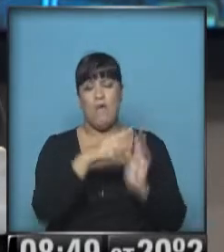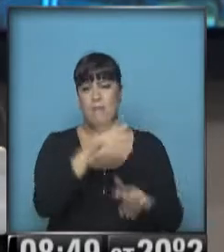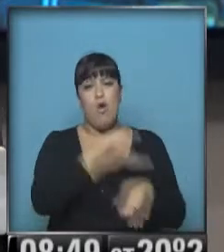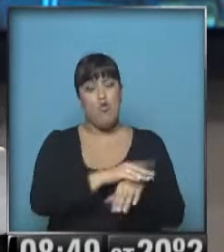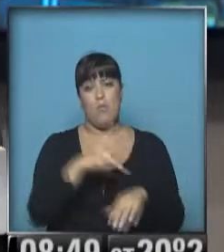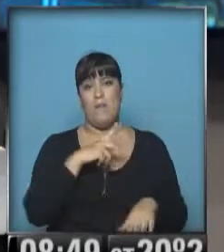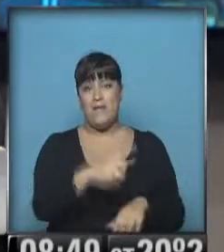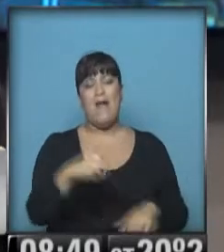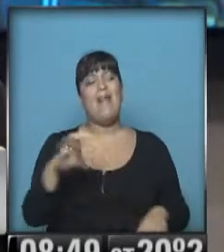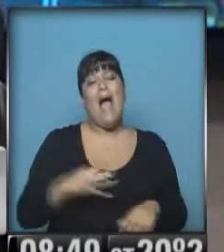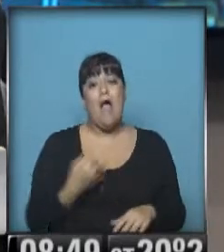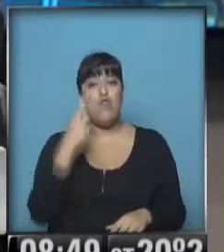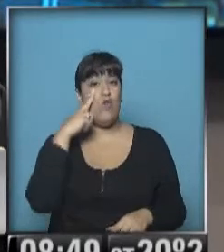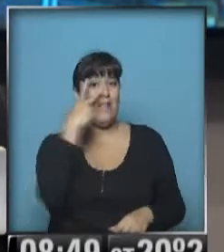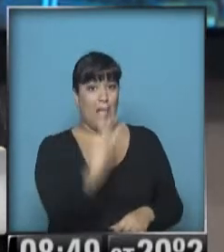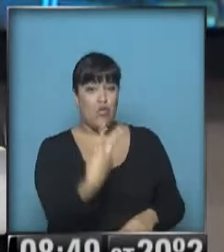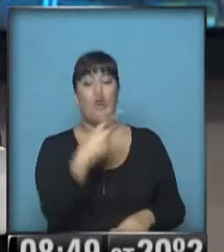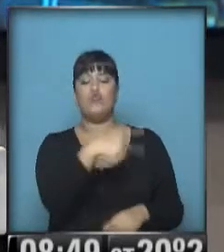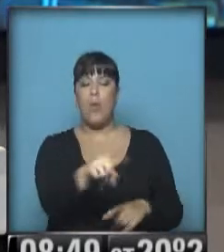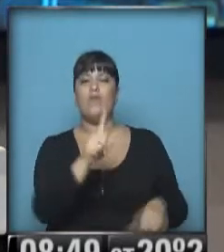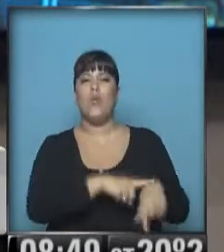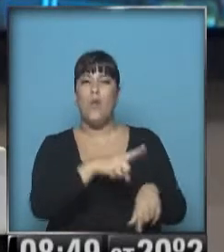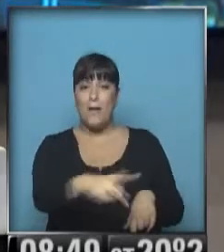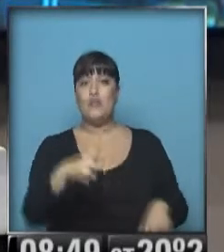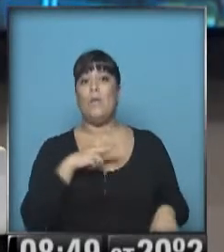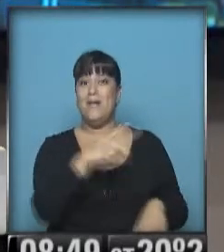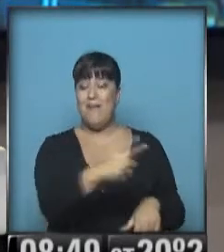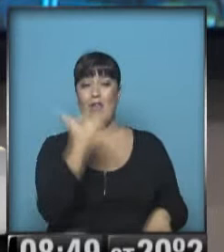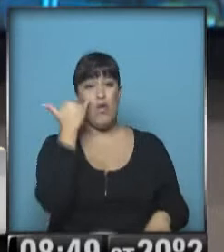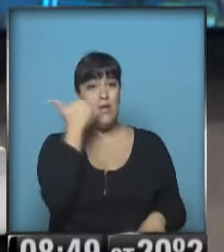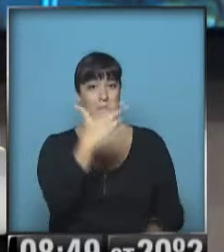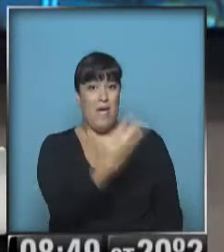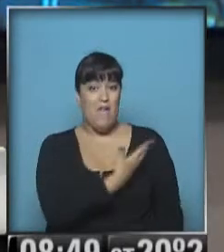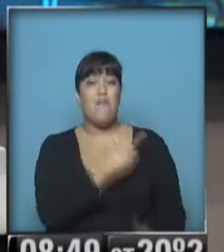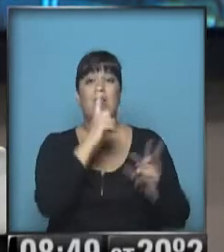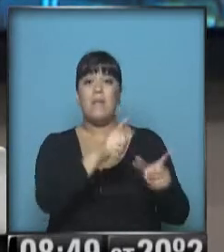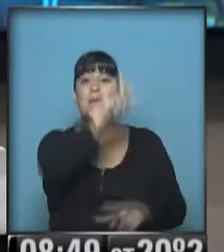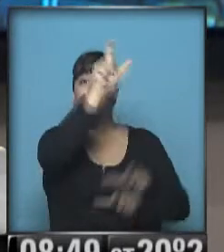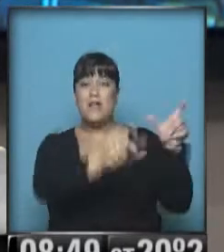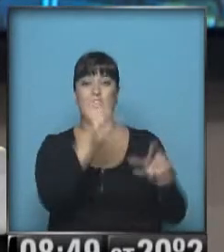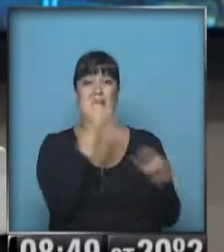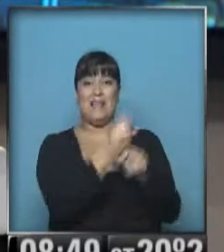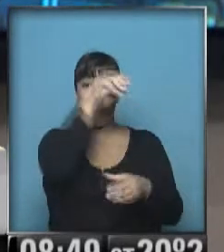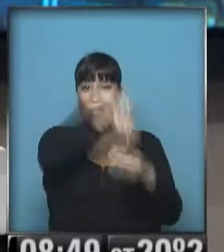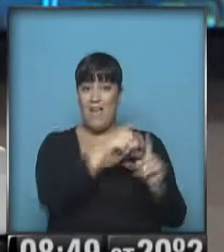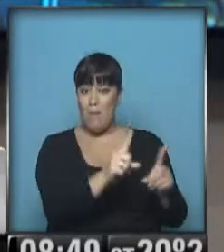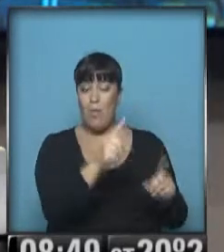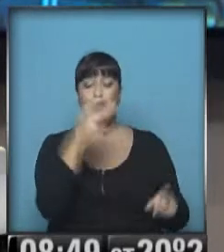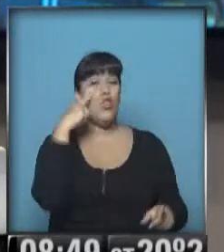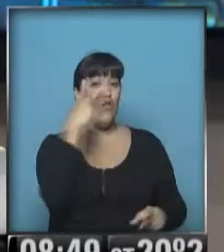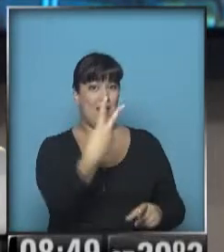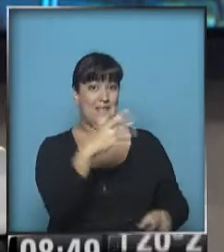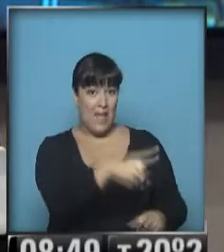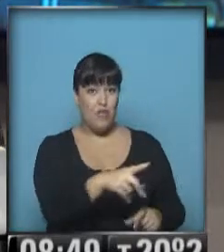desde el año 92 cuando se privatiza la empresa y pf y los trabajadores de irpf de ese momento los trabajadores de